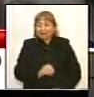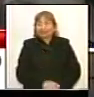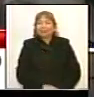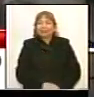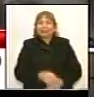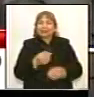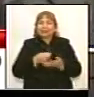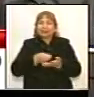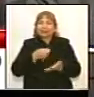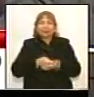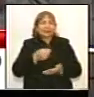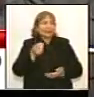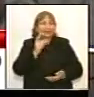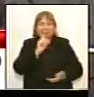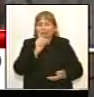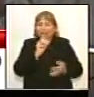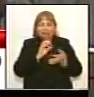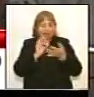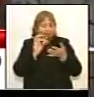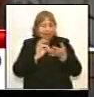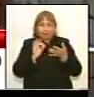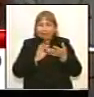El financiamiento no está tipificado.